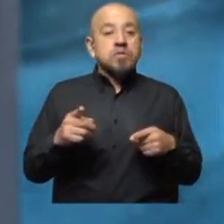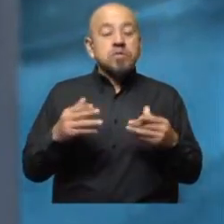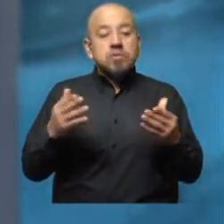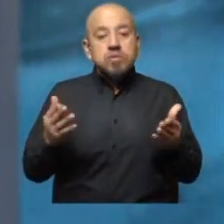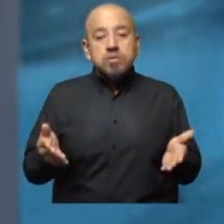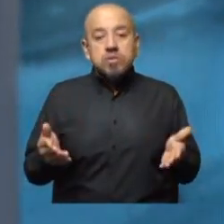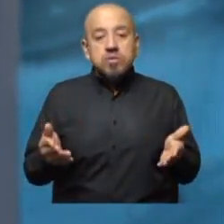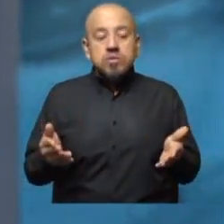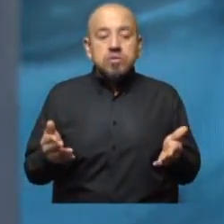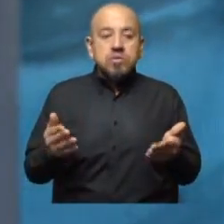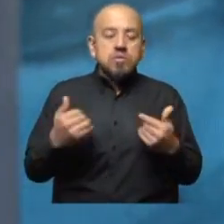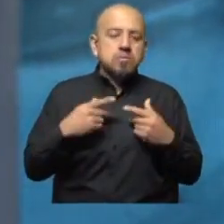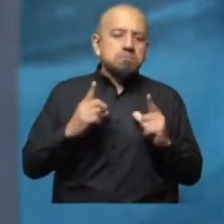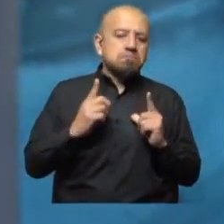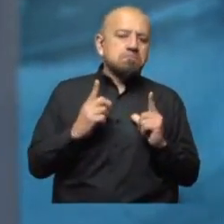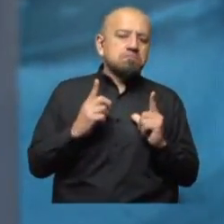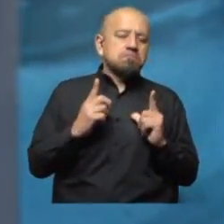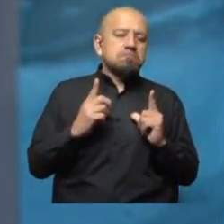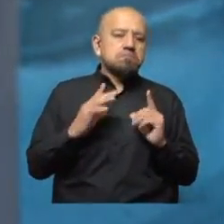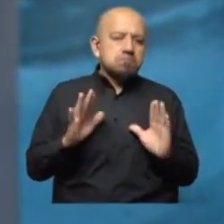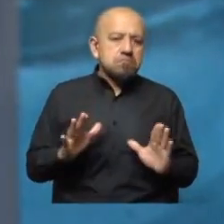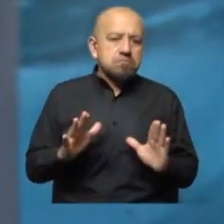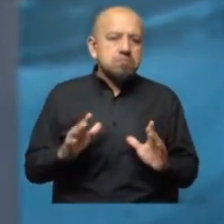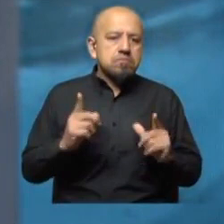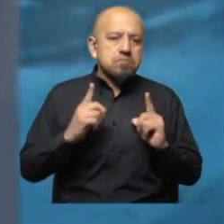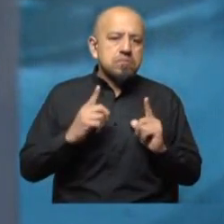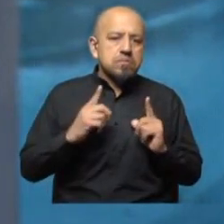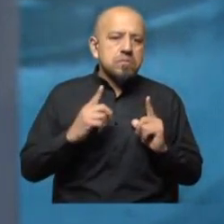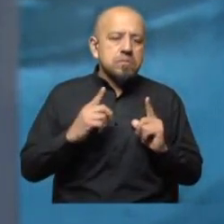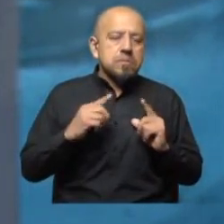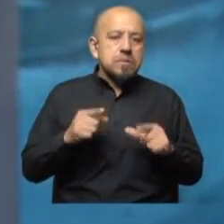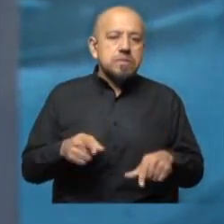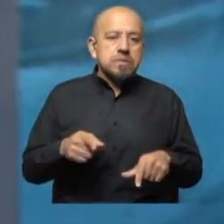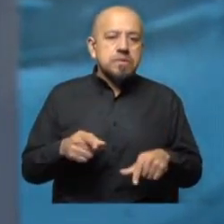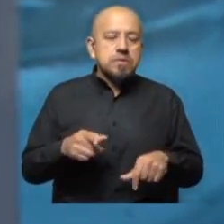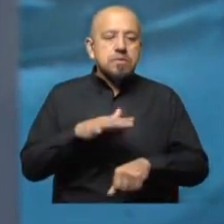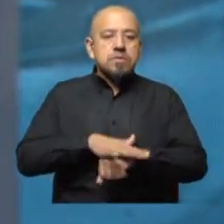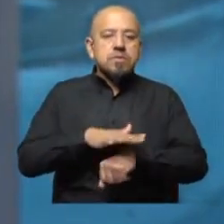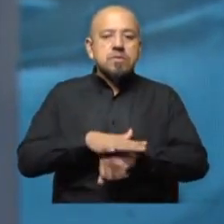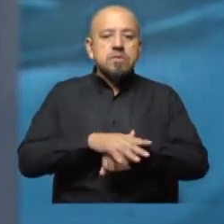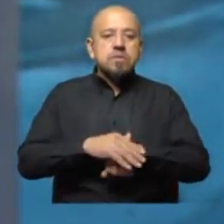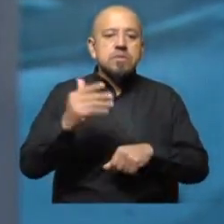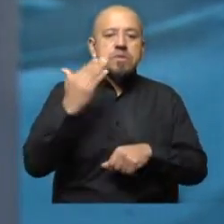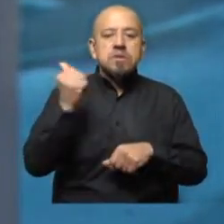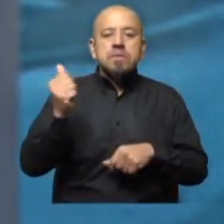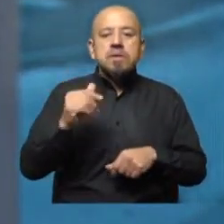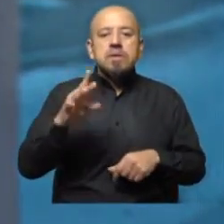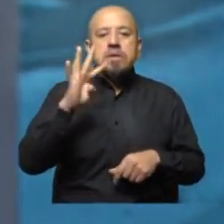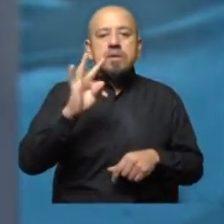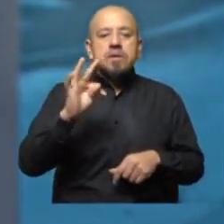adentro y me tomé un tiempo para ver que quería hacer en ese contexto que me llaman de la tarde